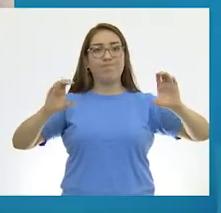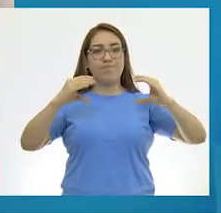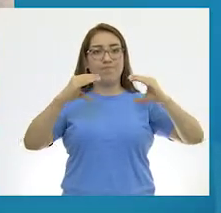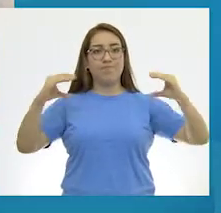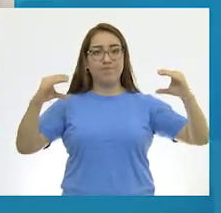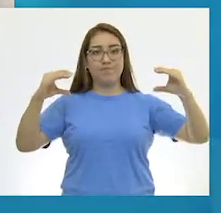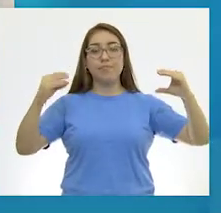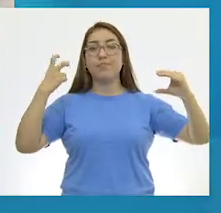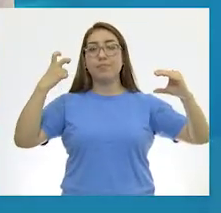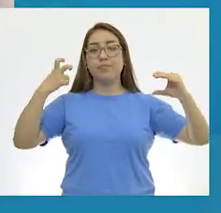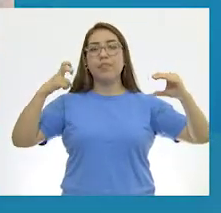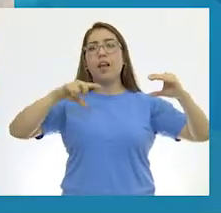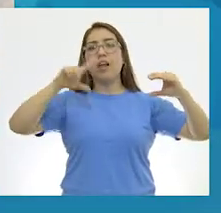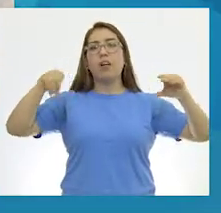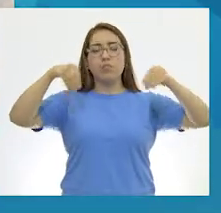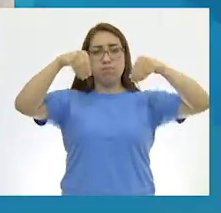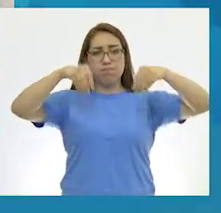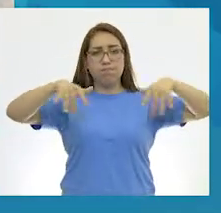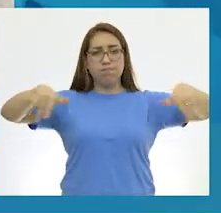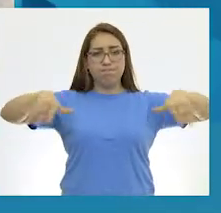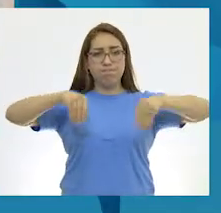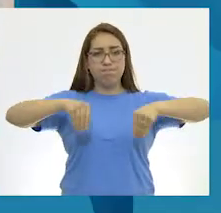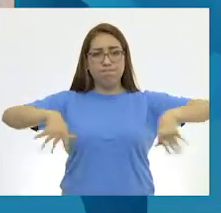Ajá. Secundarias.